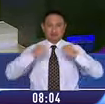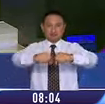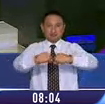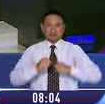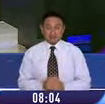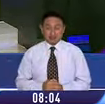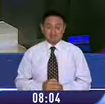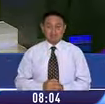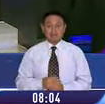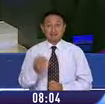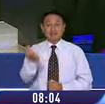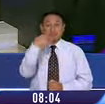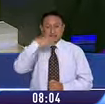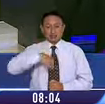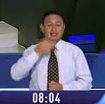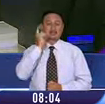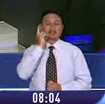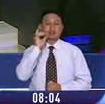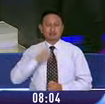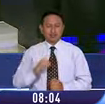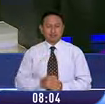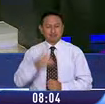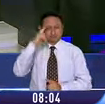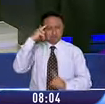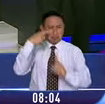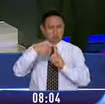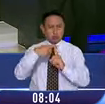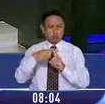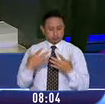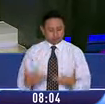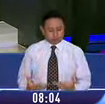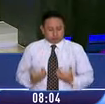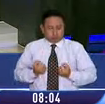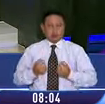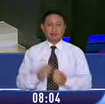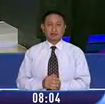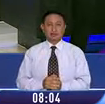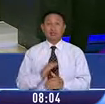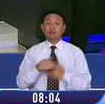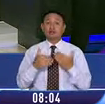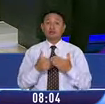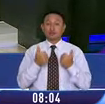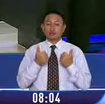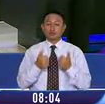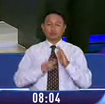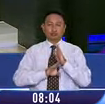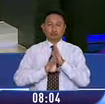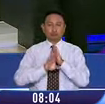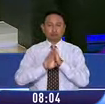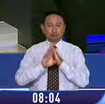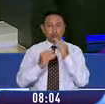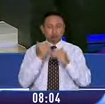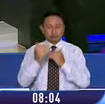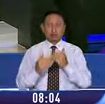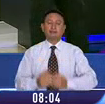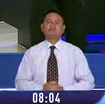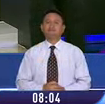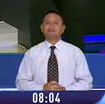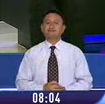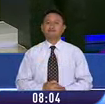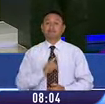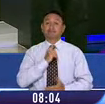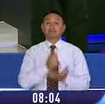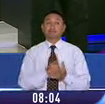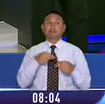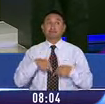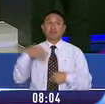Vamos, vecinos, a desayunar, a poner optimismo, a ponerle ganas, a que las cosas realmente vayan saliendo adecuadamente. Así es, además ya